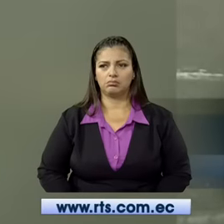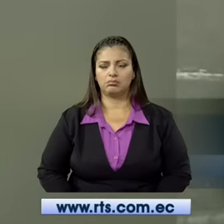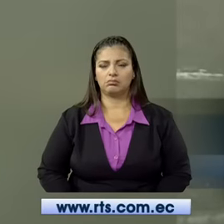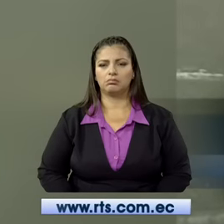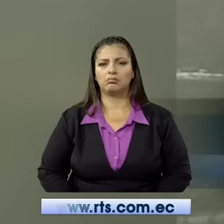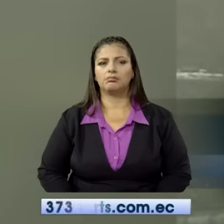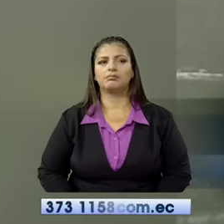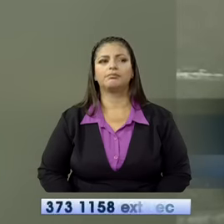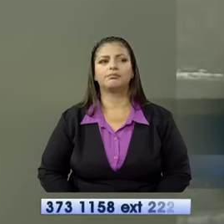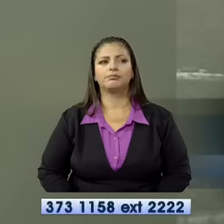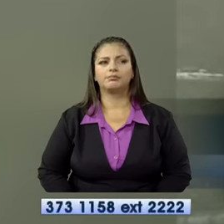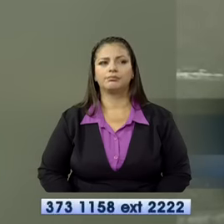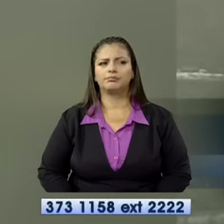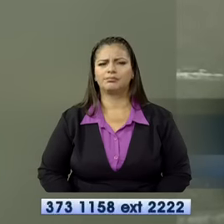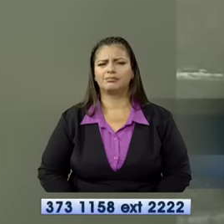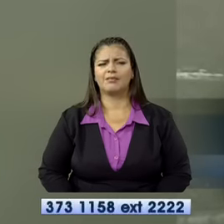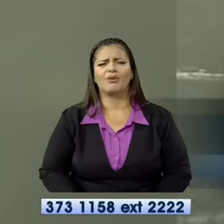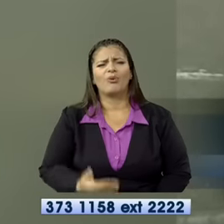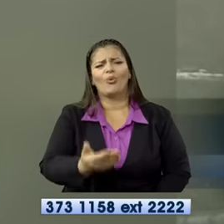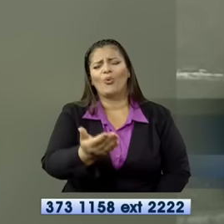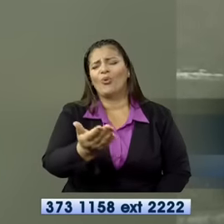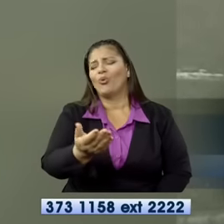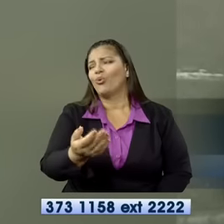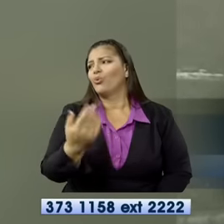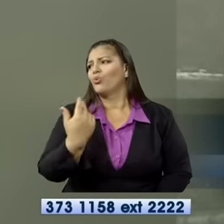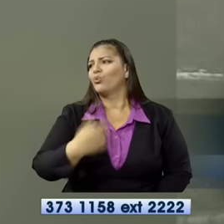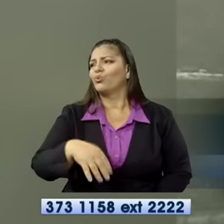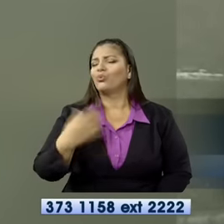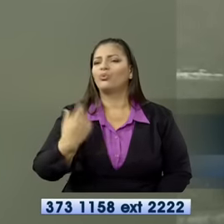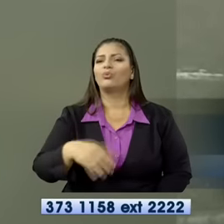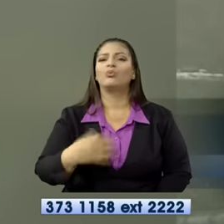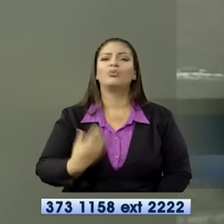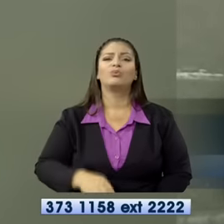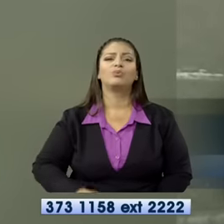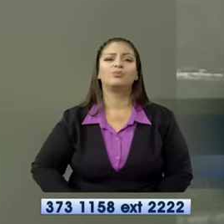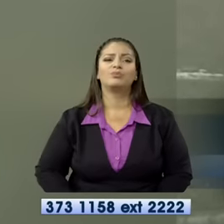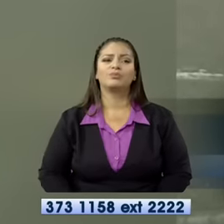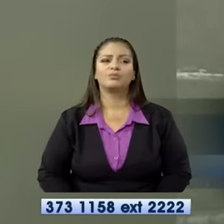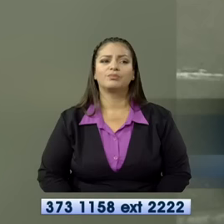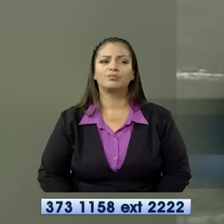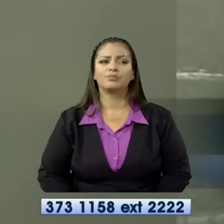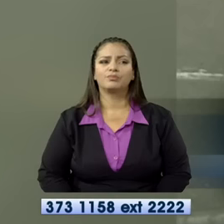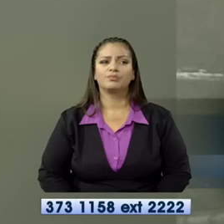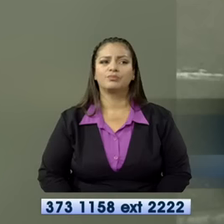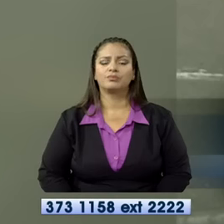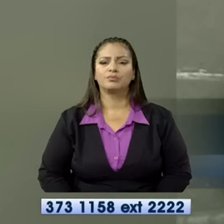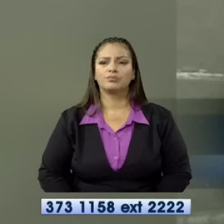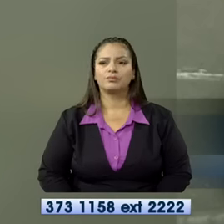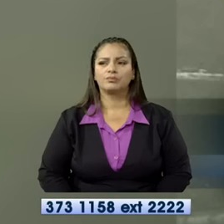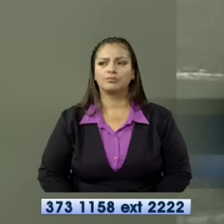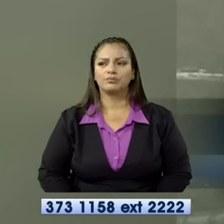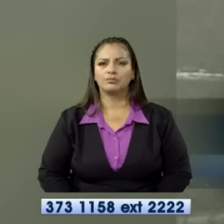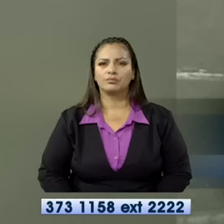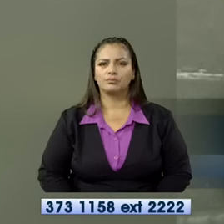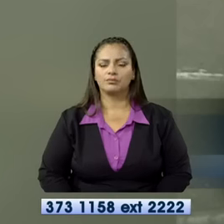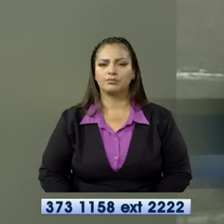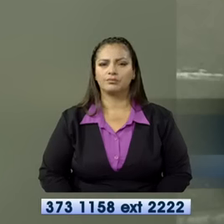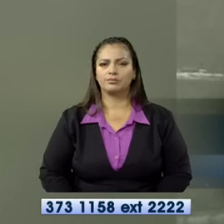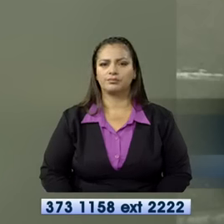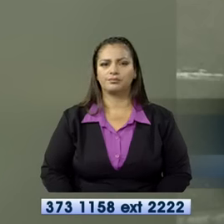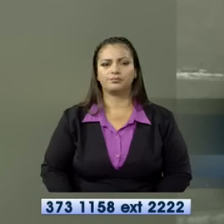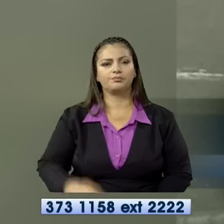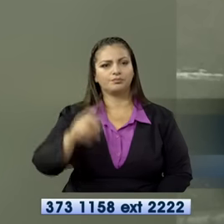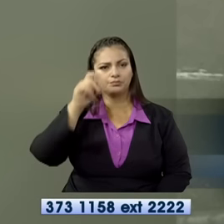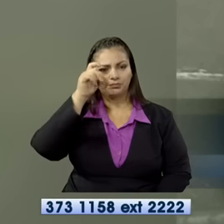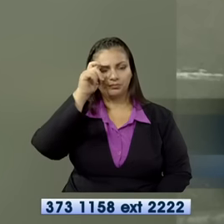vea Mira eso Luisa Ese es de lo que iba hablar en este raá me mandaron me escriben desde ninde en la